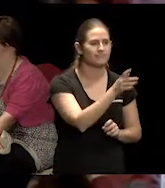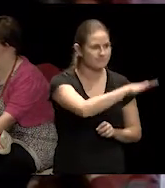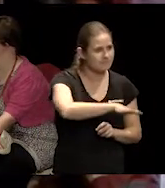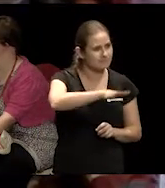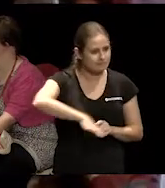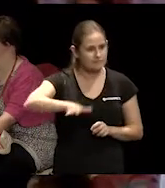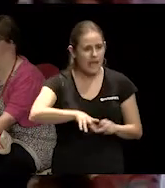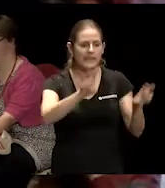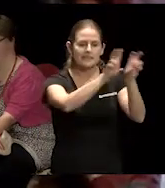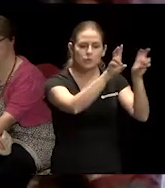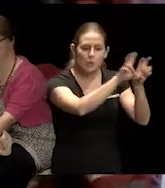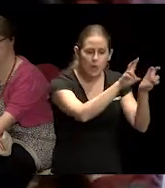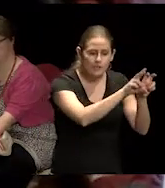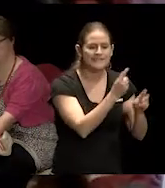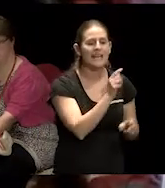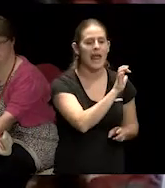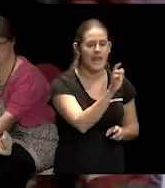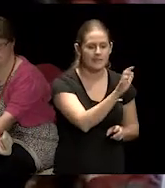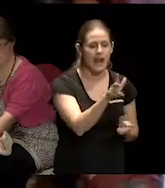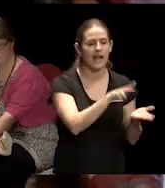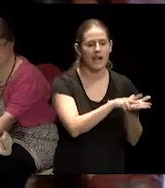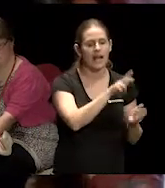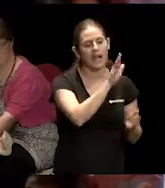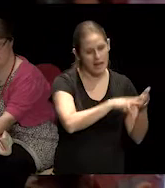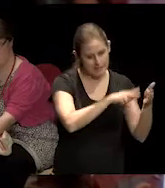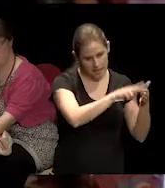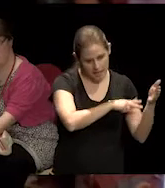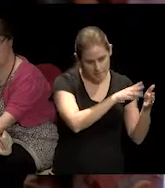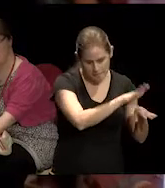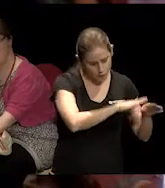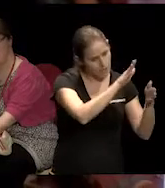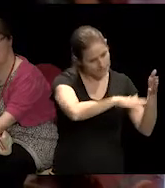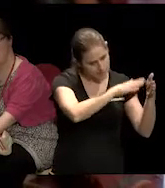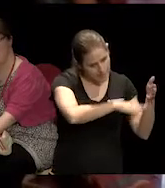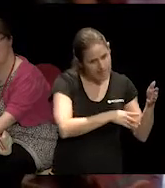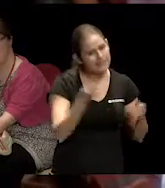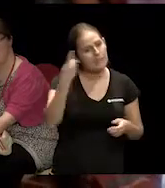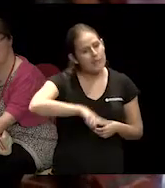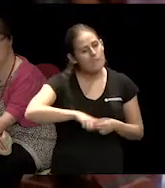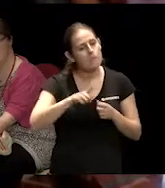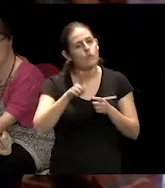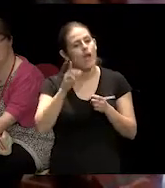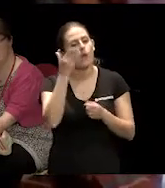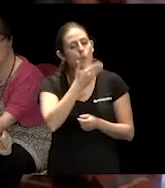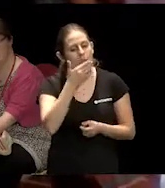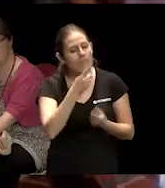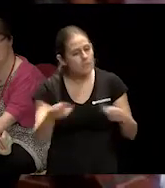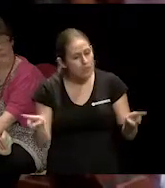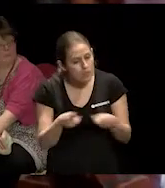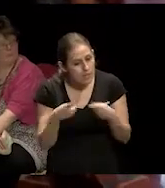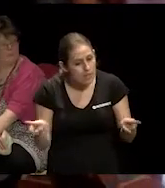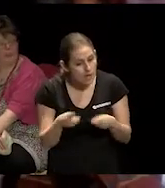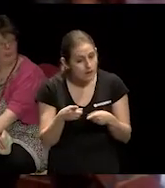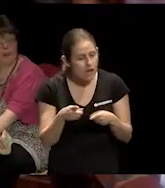desde la Institución de las Letras Catalanas hasta una escuela inclusiva de música de Hospitalet que nos cedió su profesor para